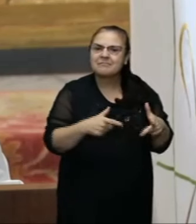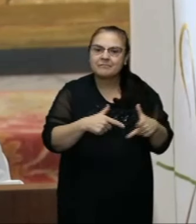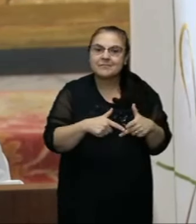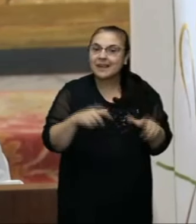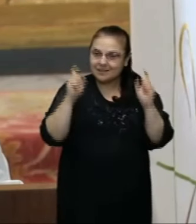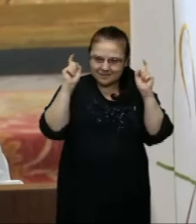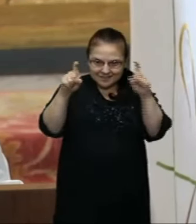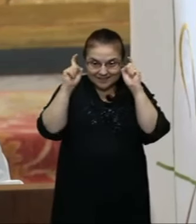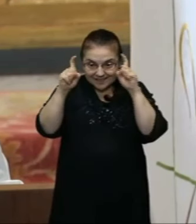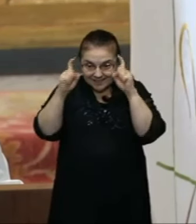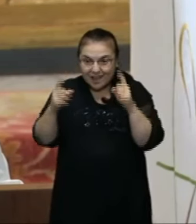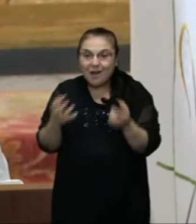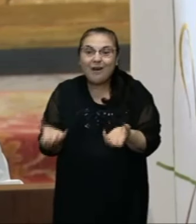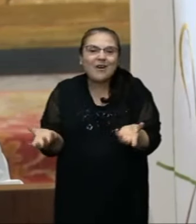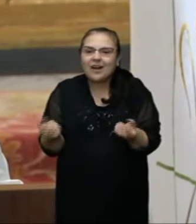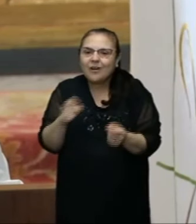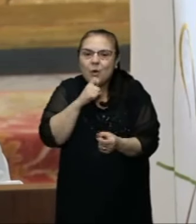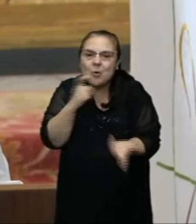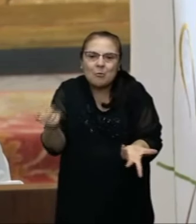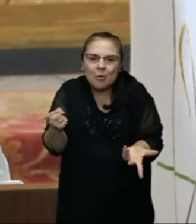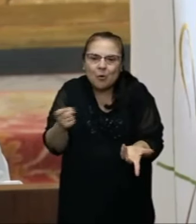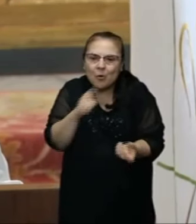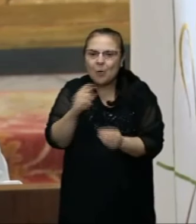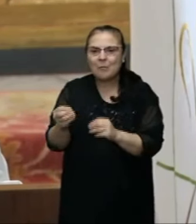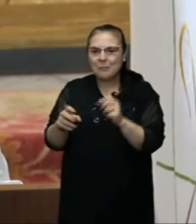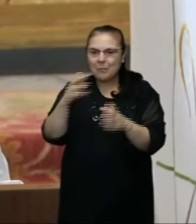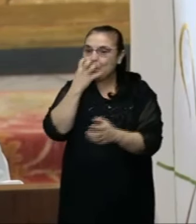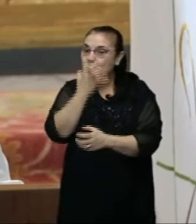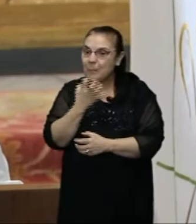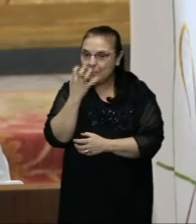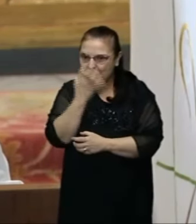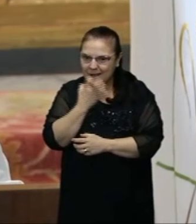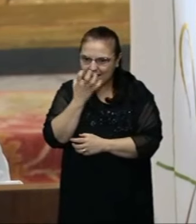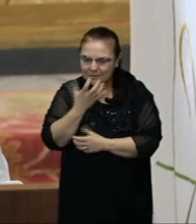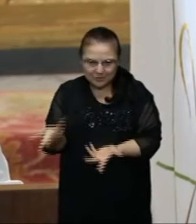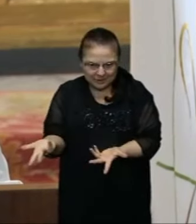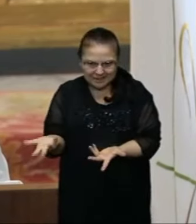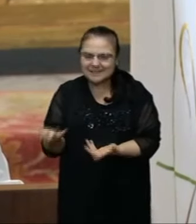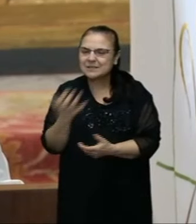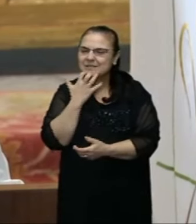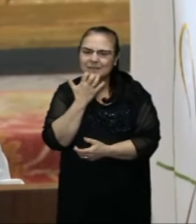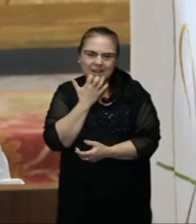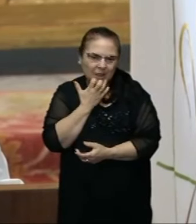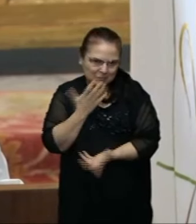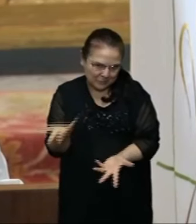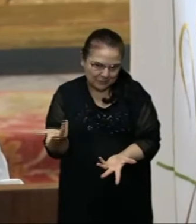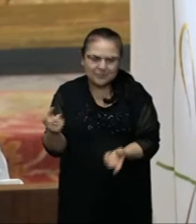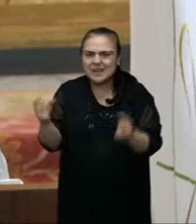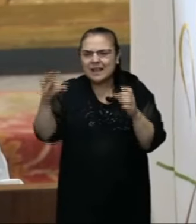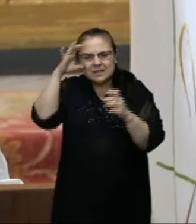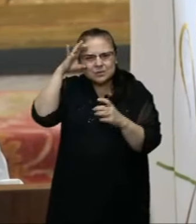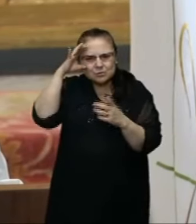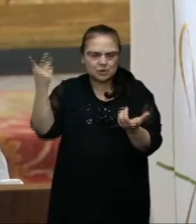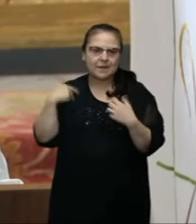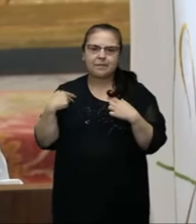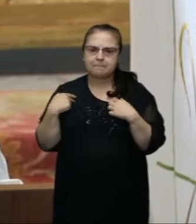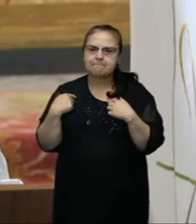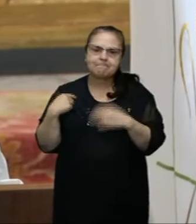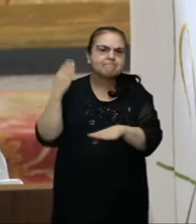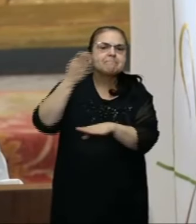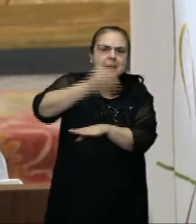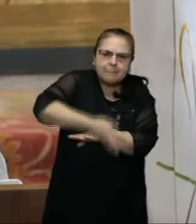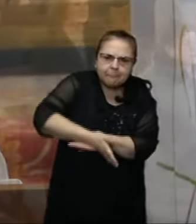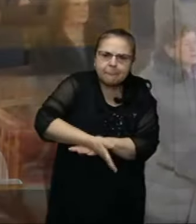muchas cosas con parábolas y les decía instruyéndolos: escuchad. Salió el sembrador a